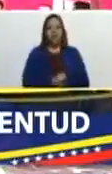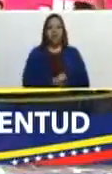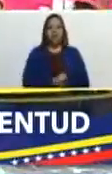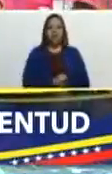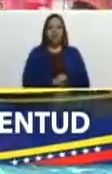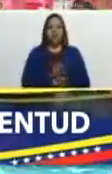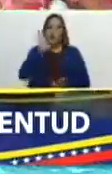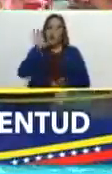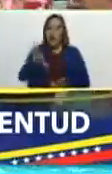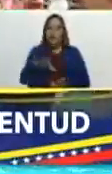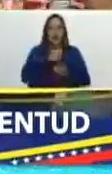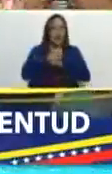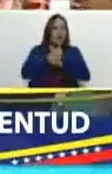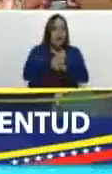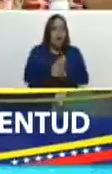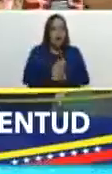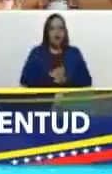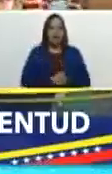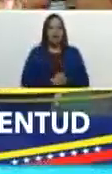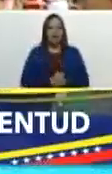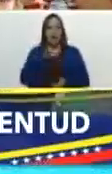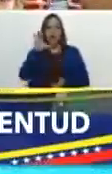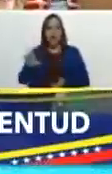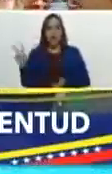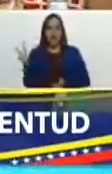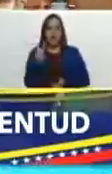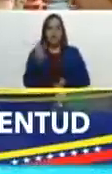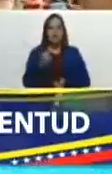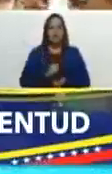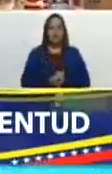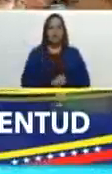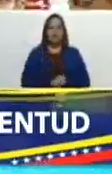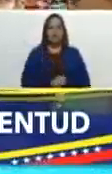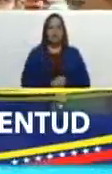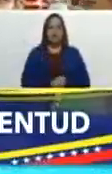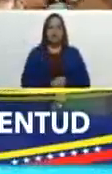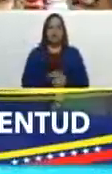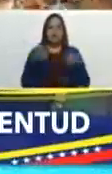Patria amada, patria Venezuela.